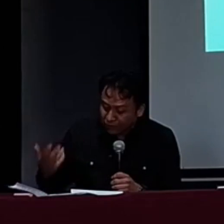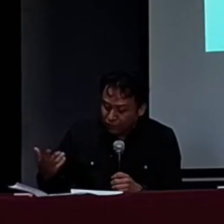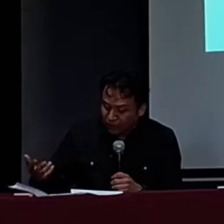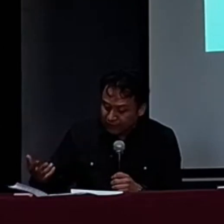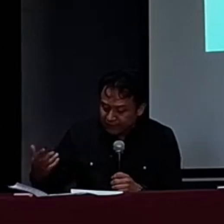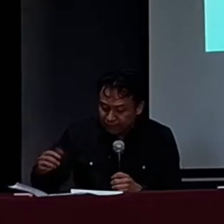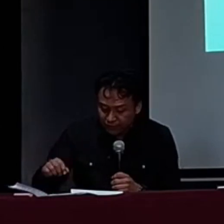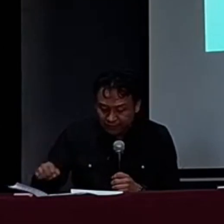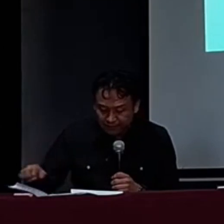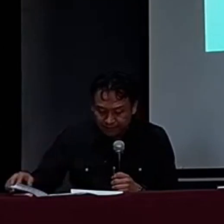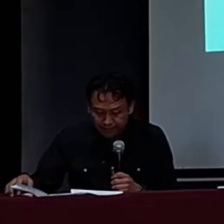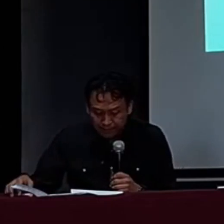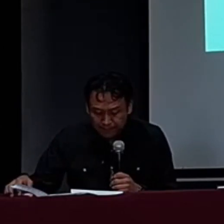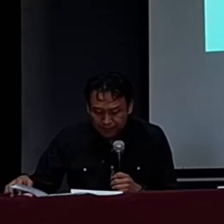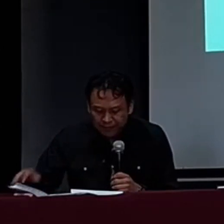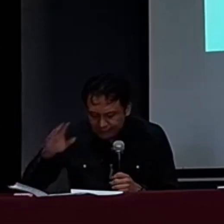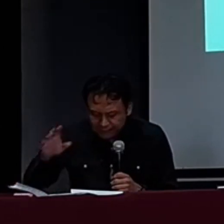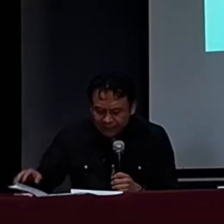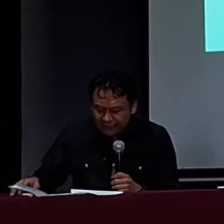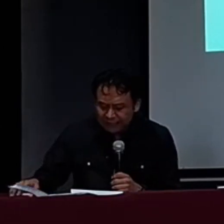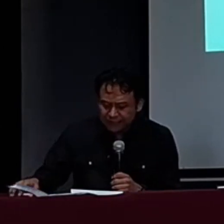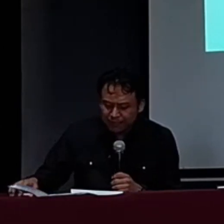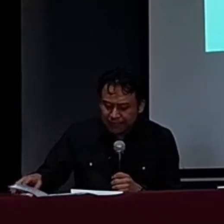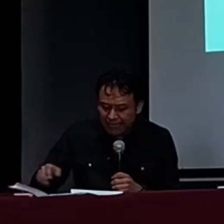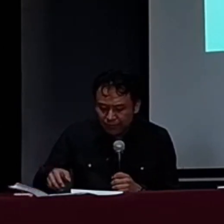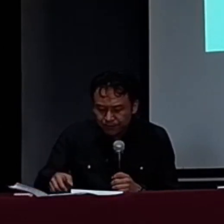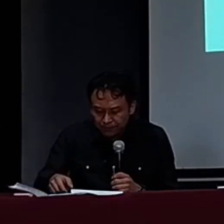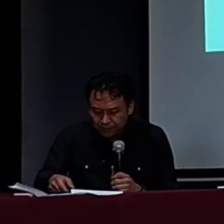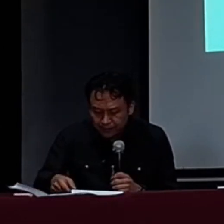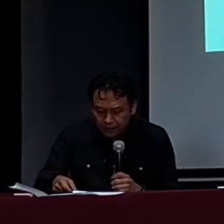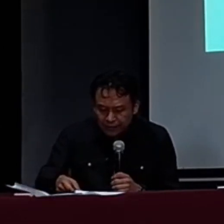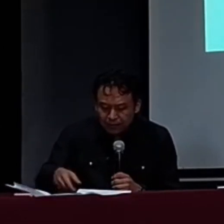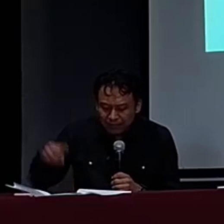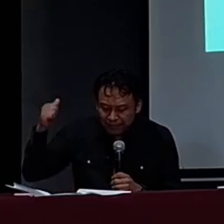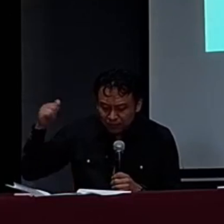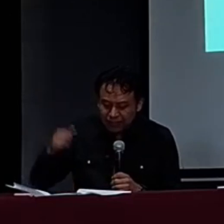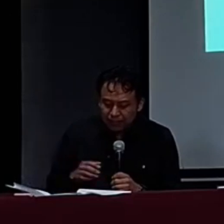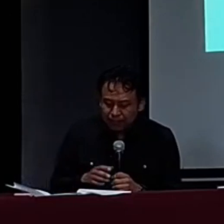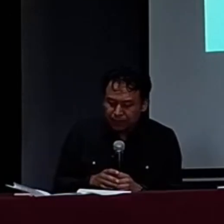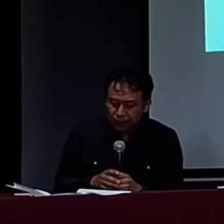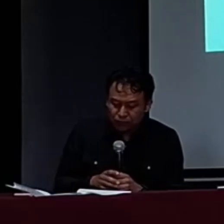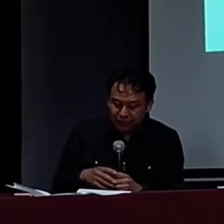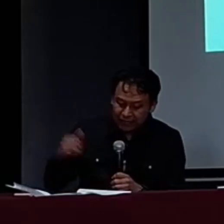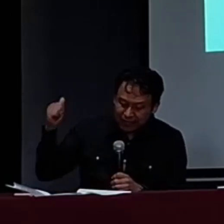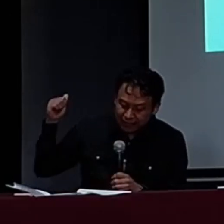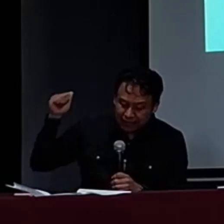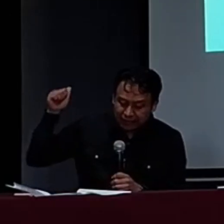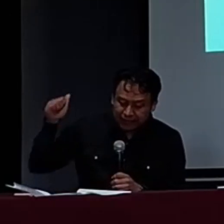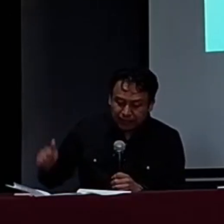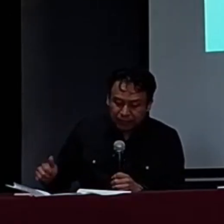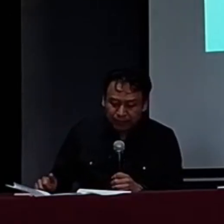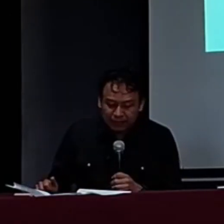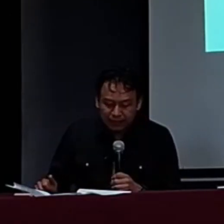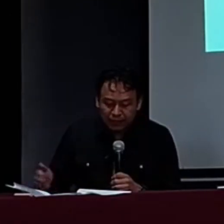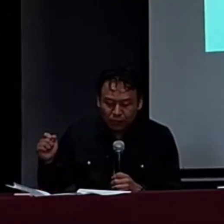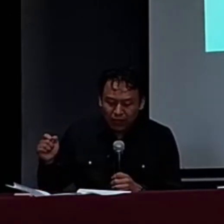mí, ¿qué incongruencias afloran? Trataré de ser más claro. Imaginemos que en la primera pregunta, aquella que